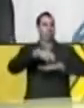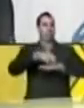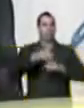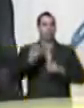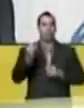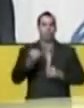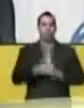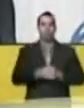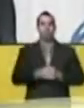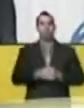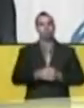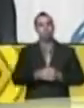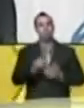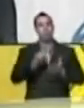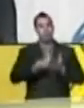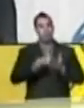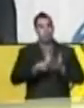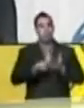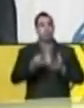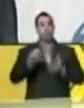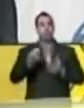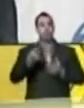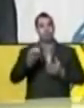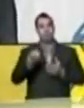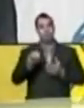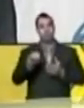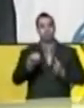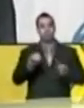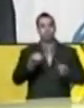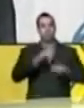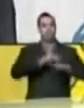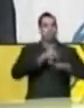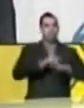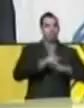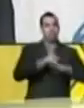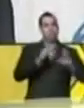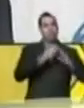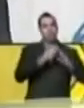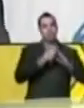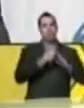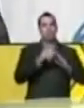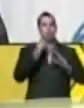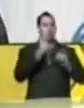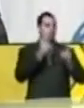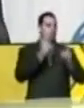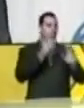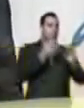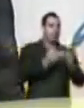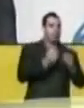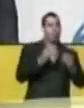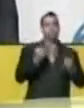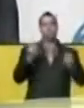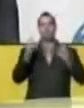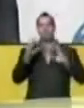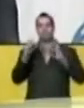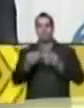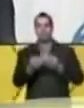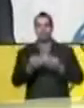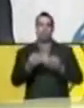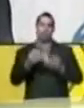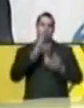inventario del censo vacante de propiedades ya sea unifamiliares y multifamiliares me refiero a condominio